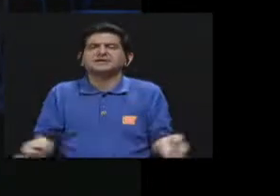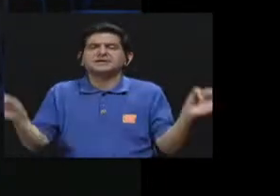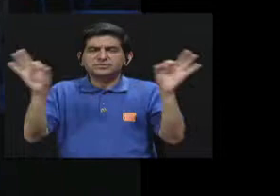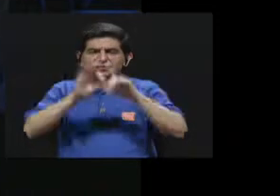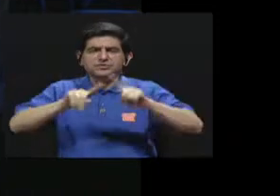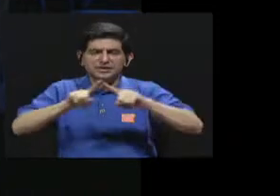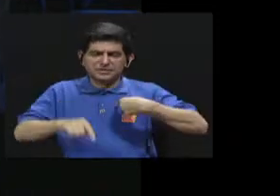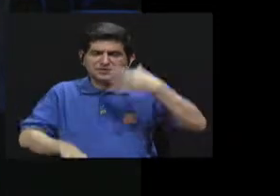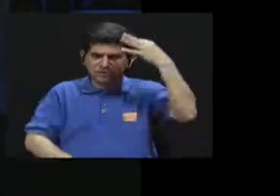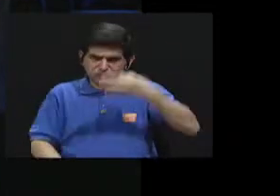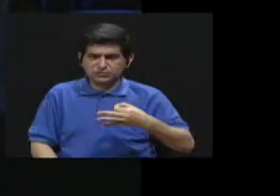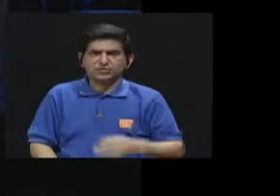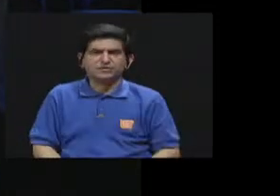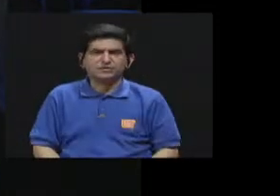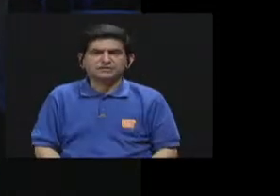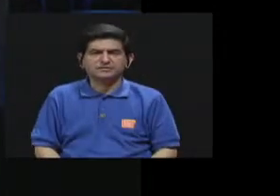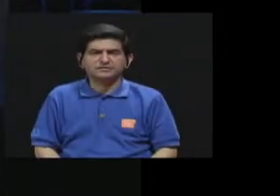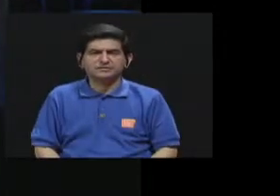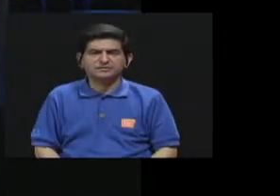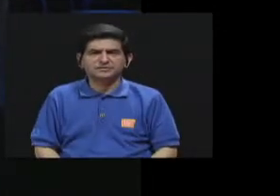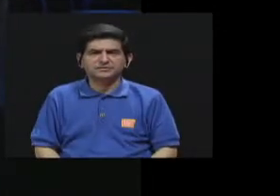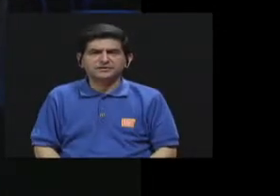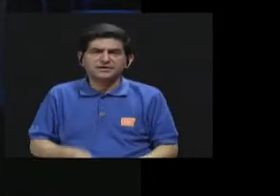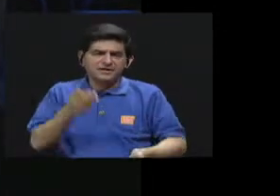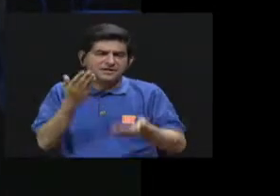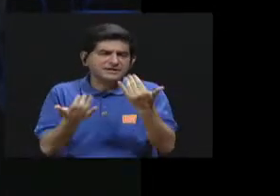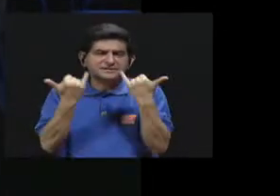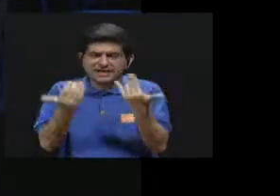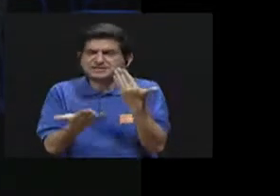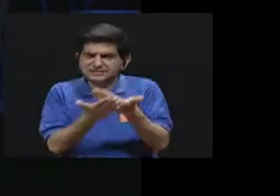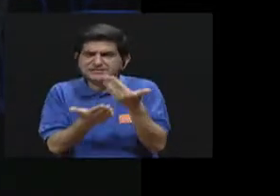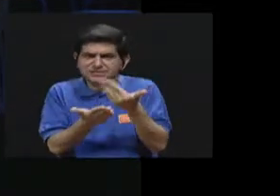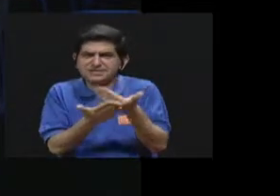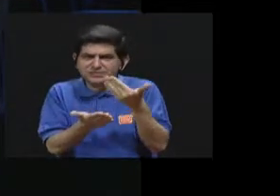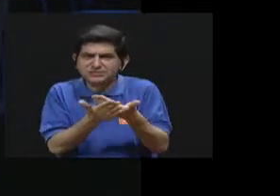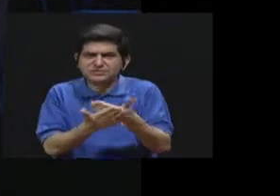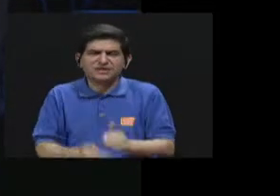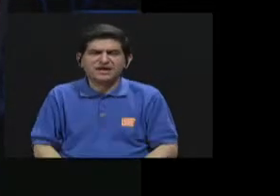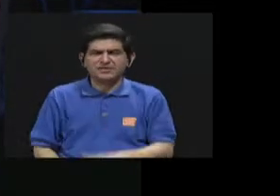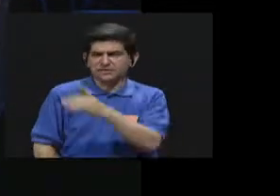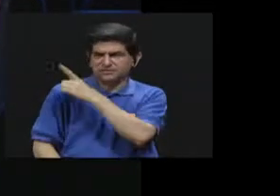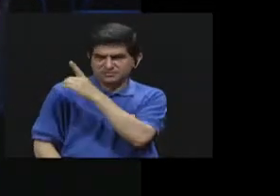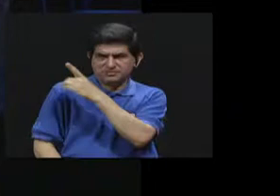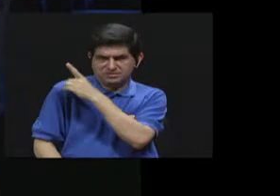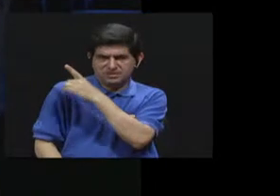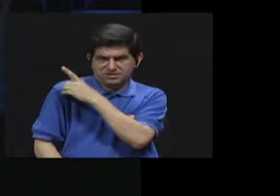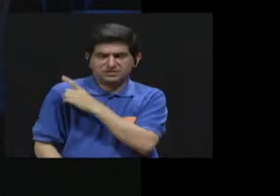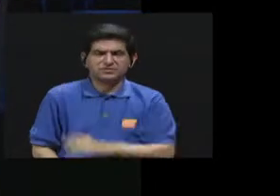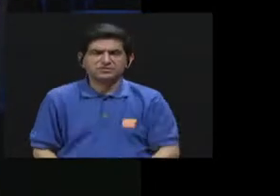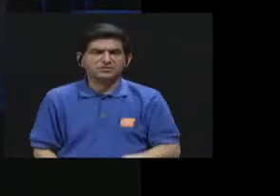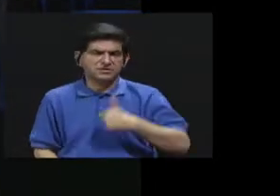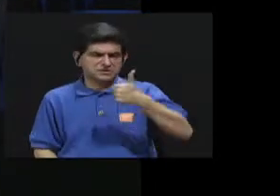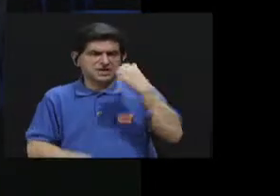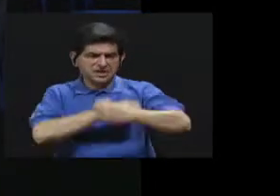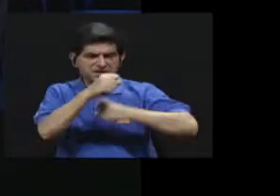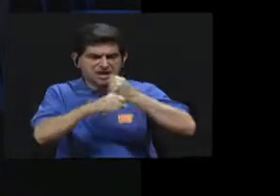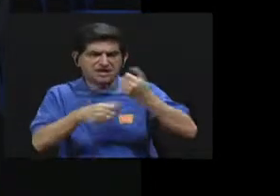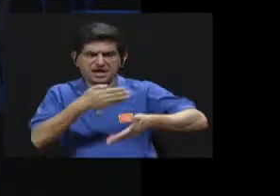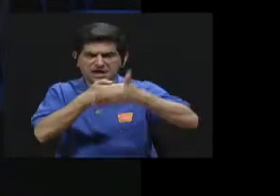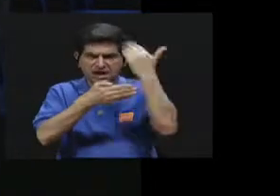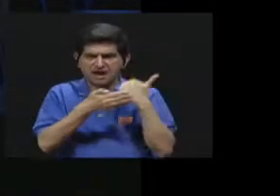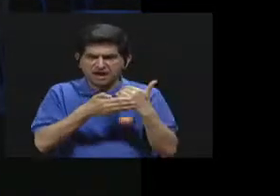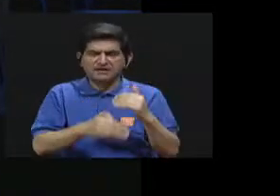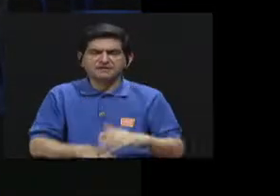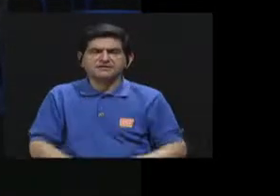creciendo nuestra cinematografía. Entonces, eso es un espacio muy importante, pero sí creo que los, bueno, y